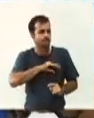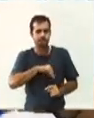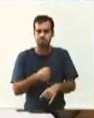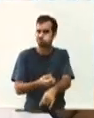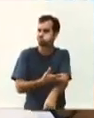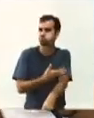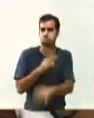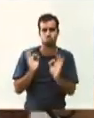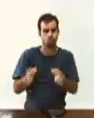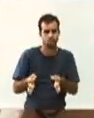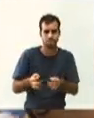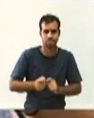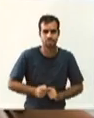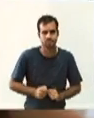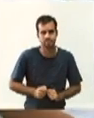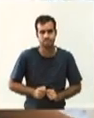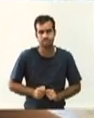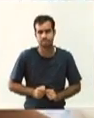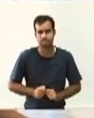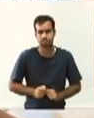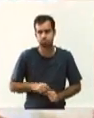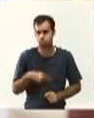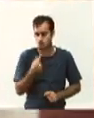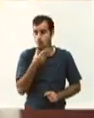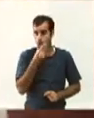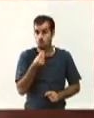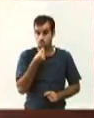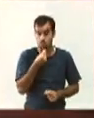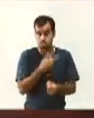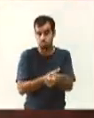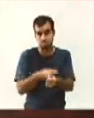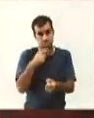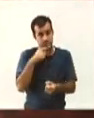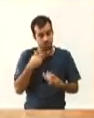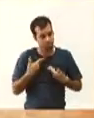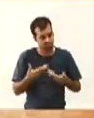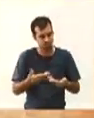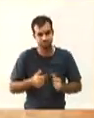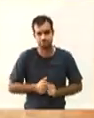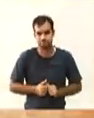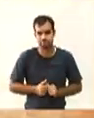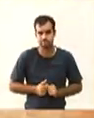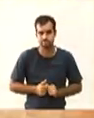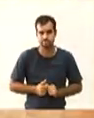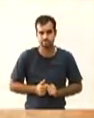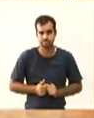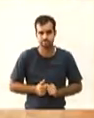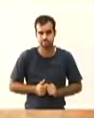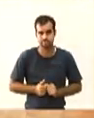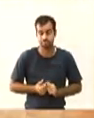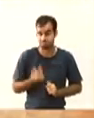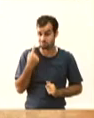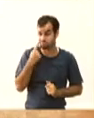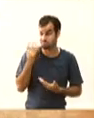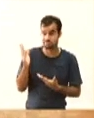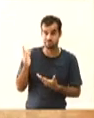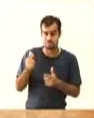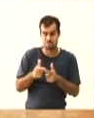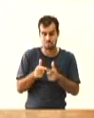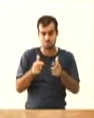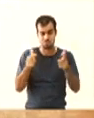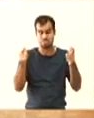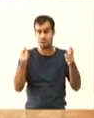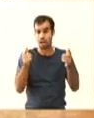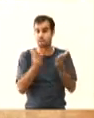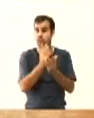más solidarias, que podamos representar los jóvenes en estos tiempos. Pudimos ver una gran cantidad de jóvenes de Ciencias